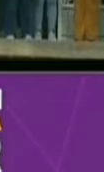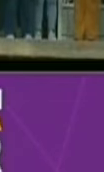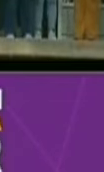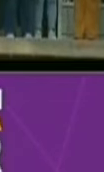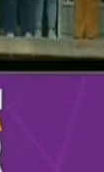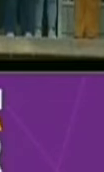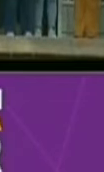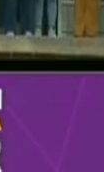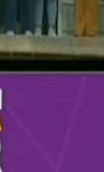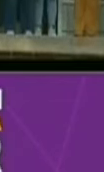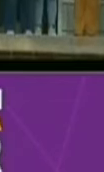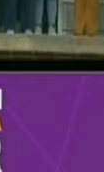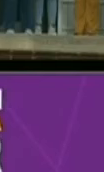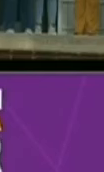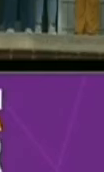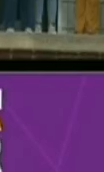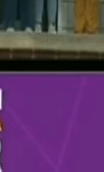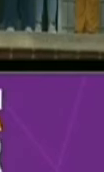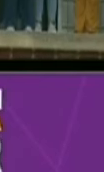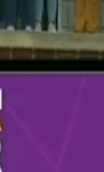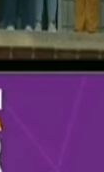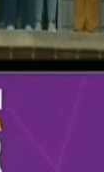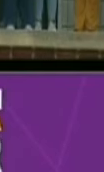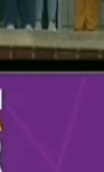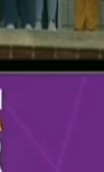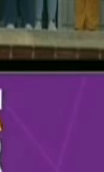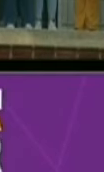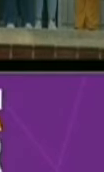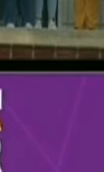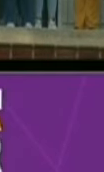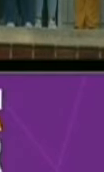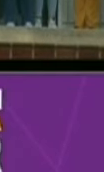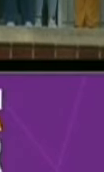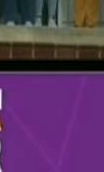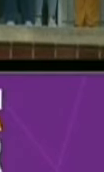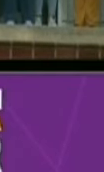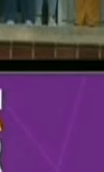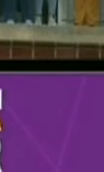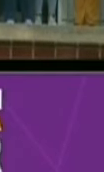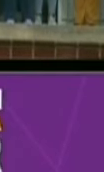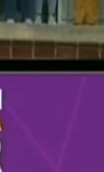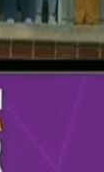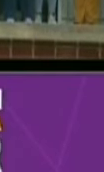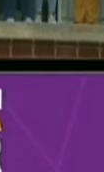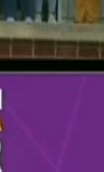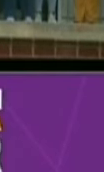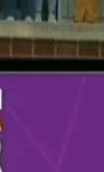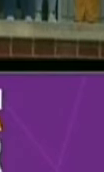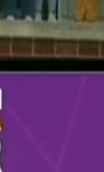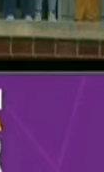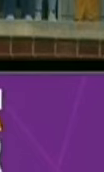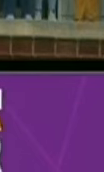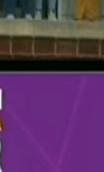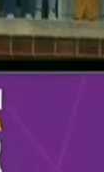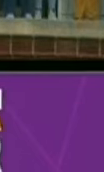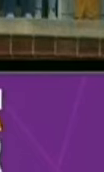las sanciones, ustedes conocen sus apellidos, ¿verdad? Toda Venezuela sabe quién pidió las